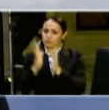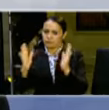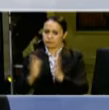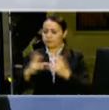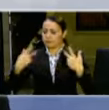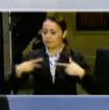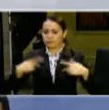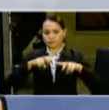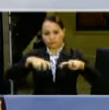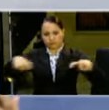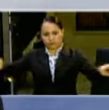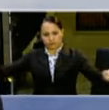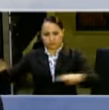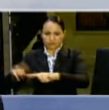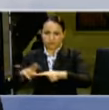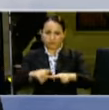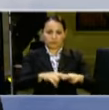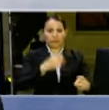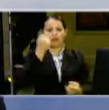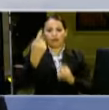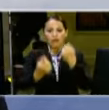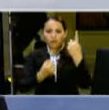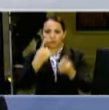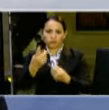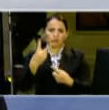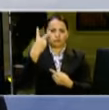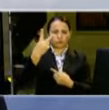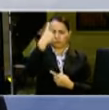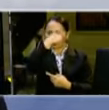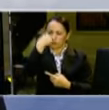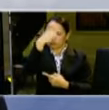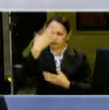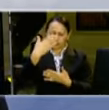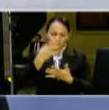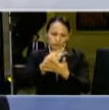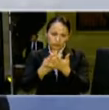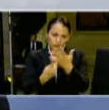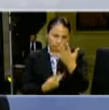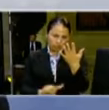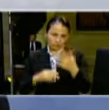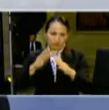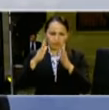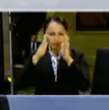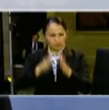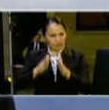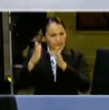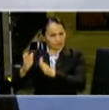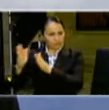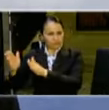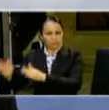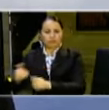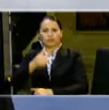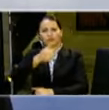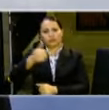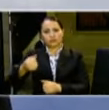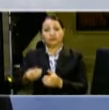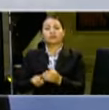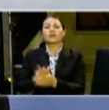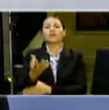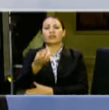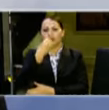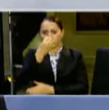público, algunas no las 2 horas que tenemos programadas, para que pueda haber espacios, para que puedan algunos salir a comer, ya